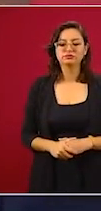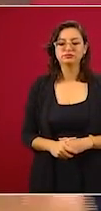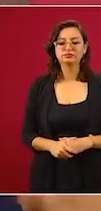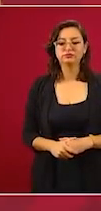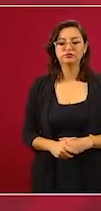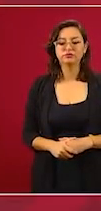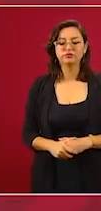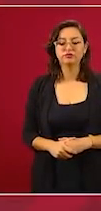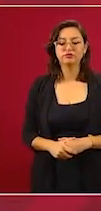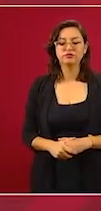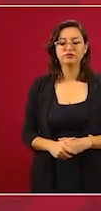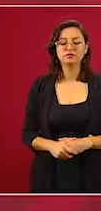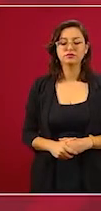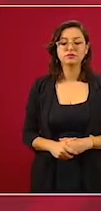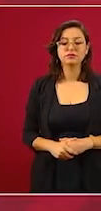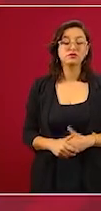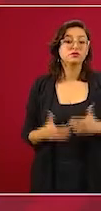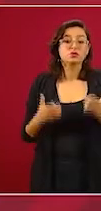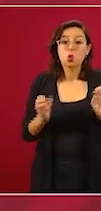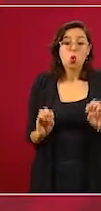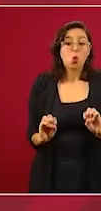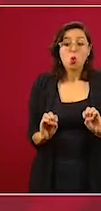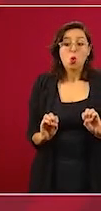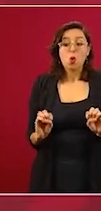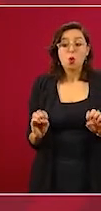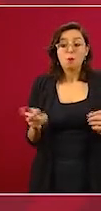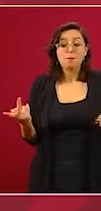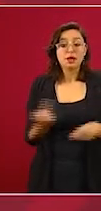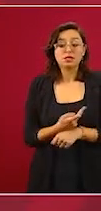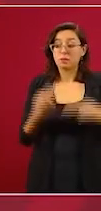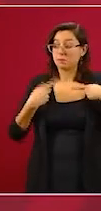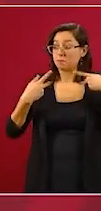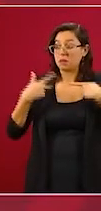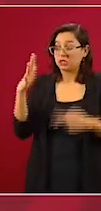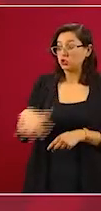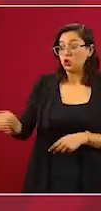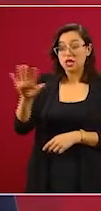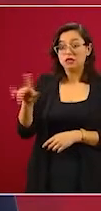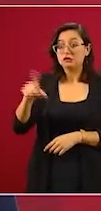toda la pérdida va a ser para el pueblo